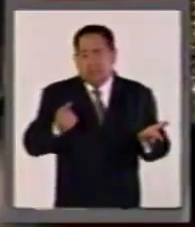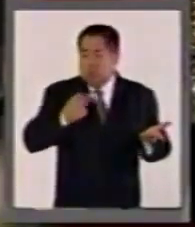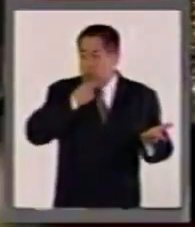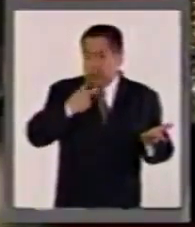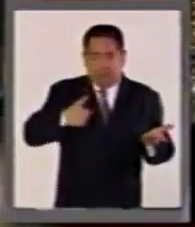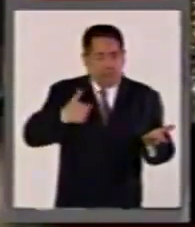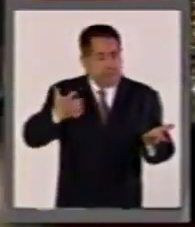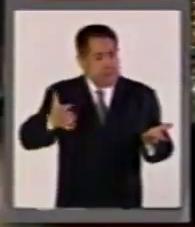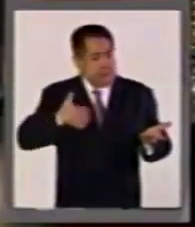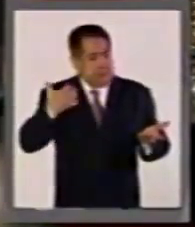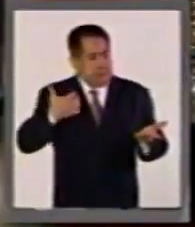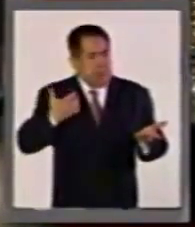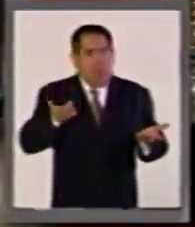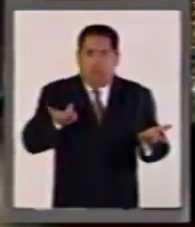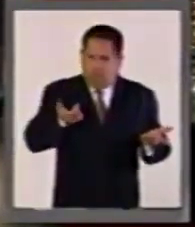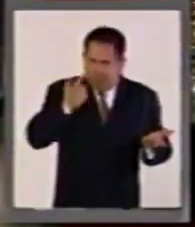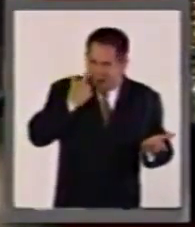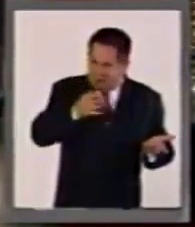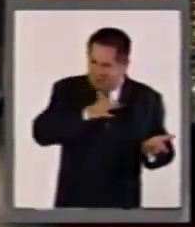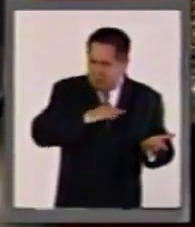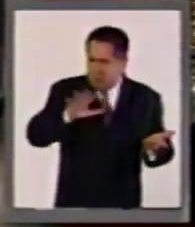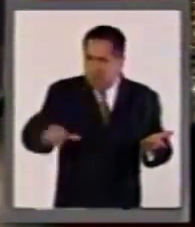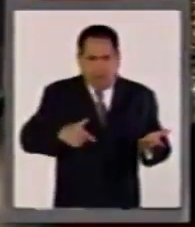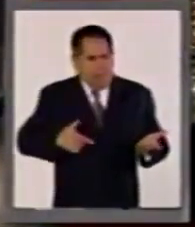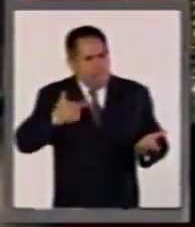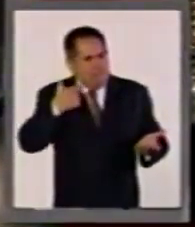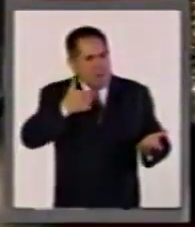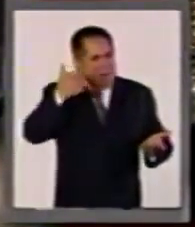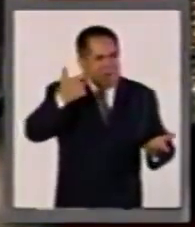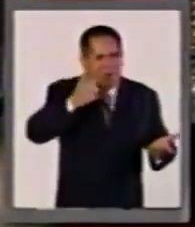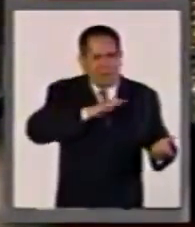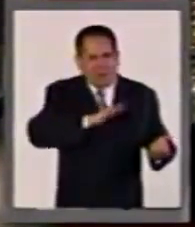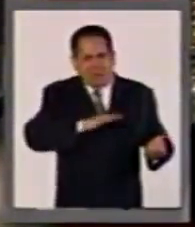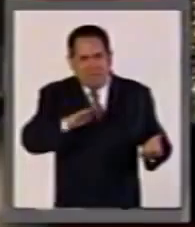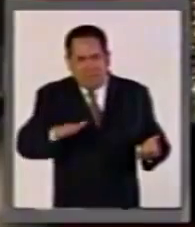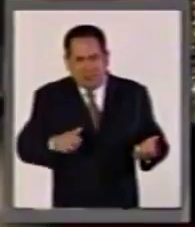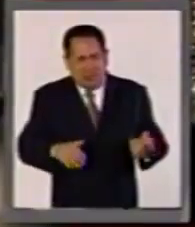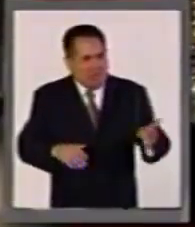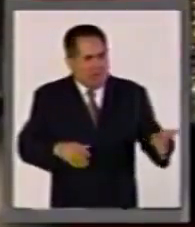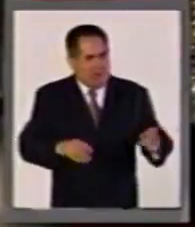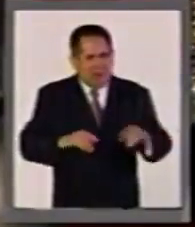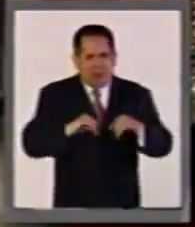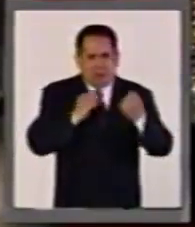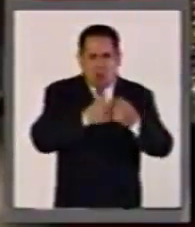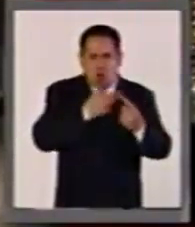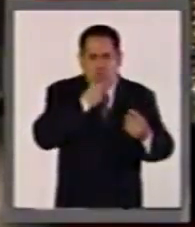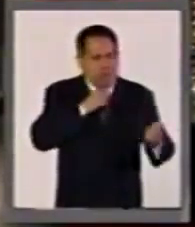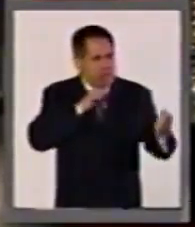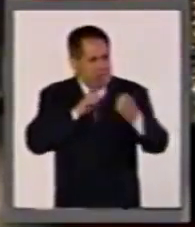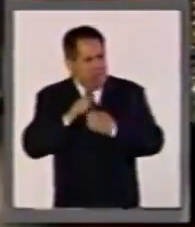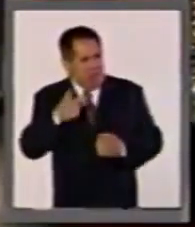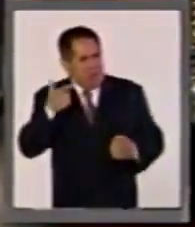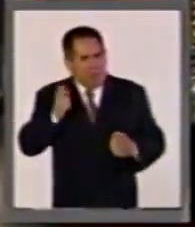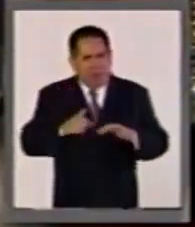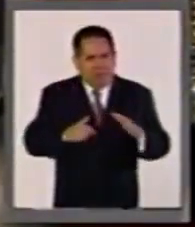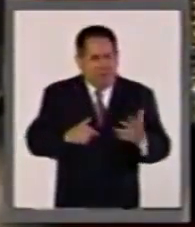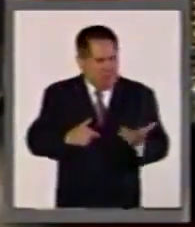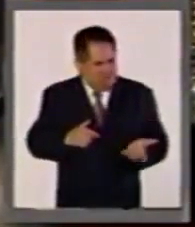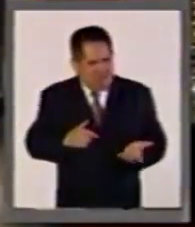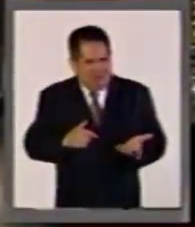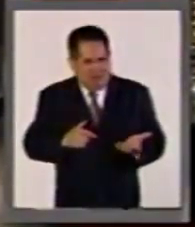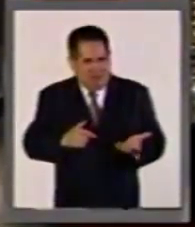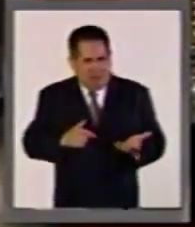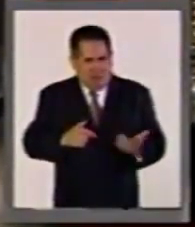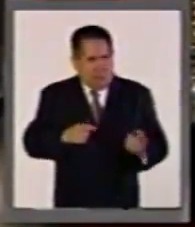tipo puede tomar un arma, matar al señor que